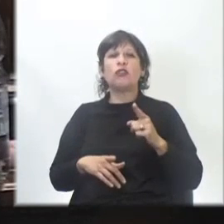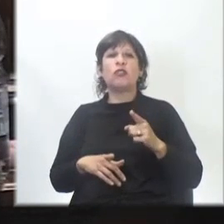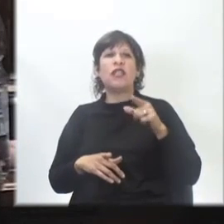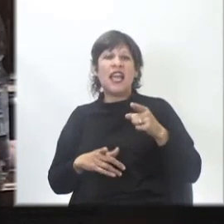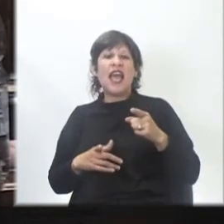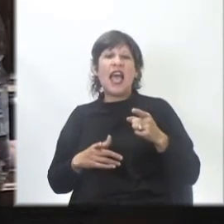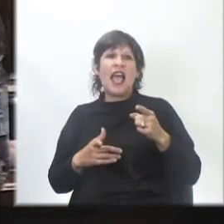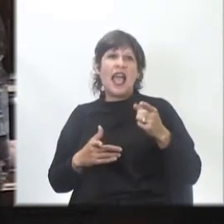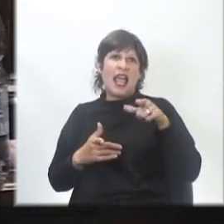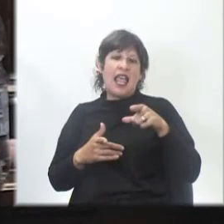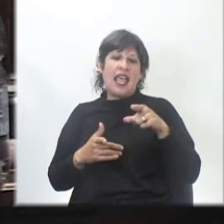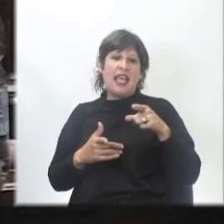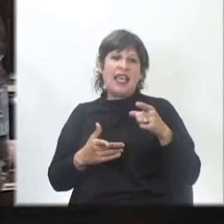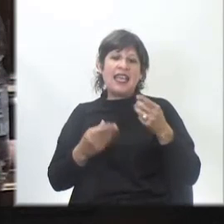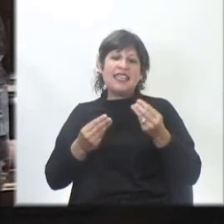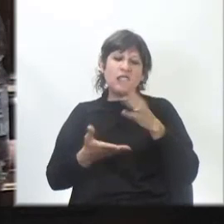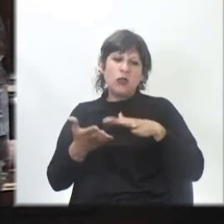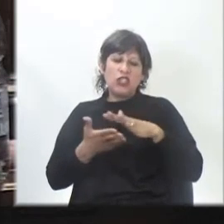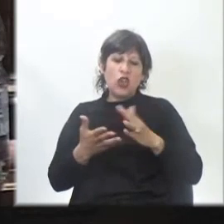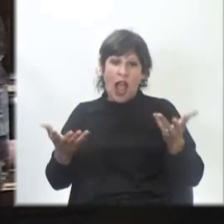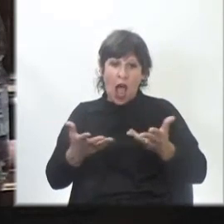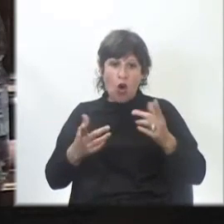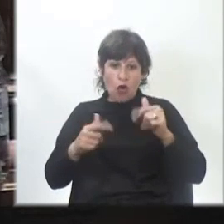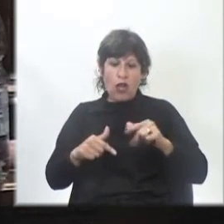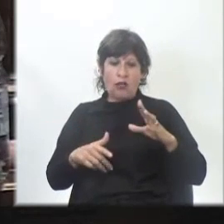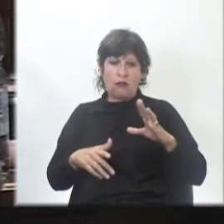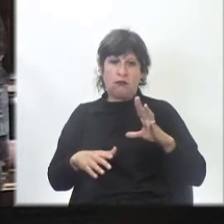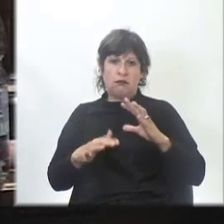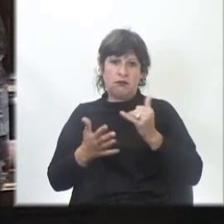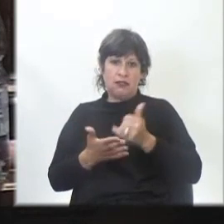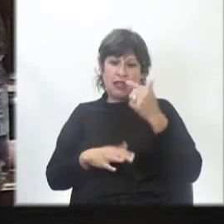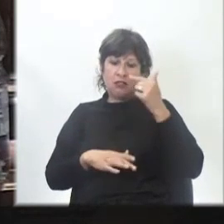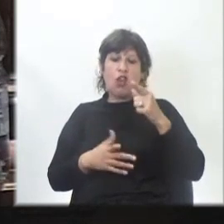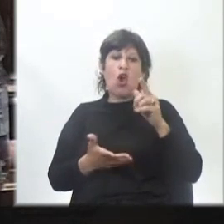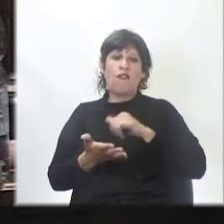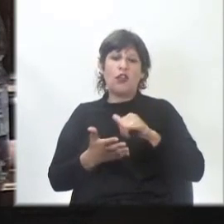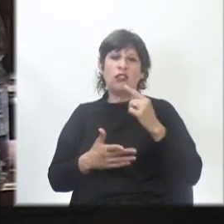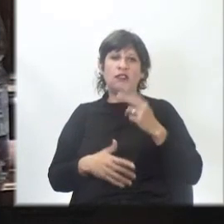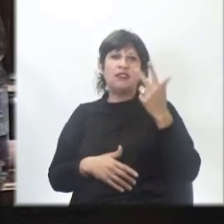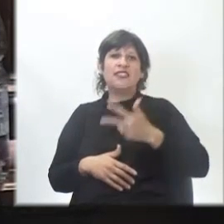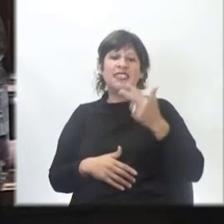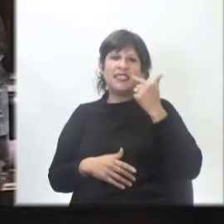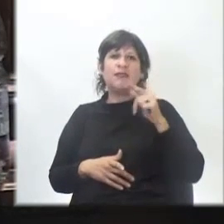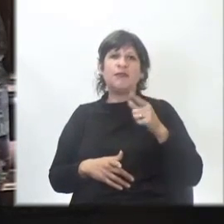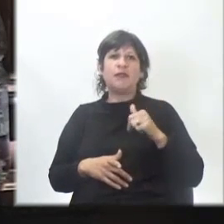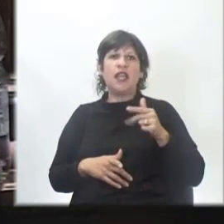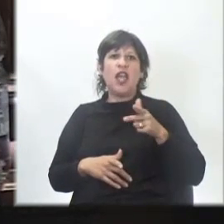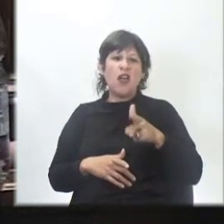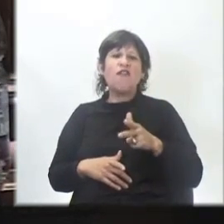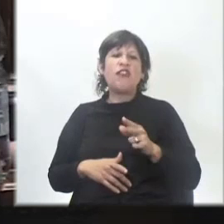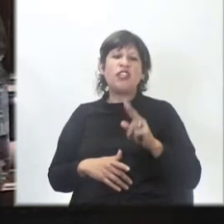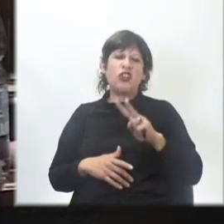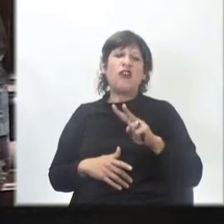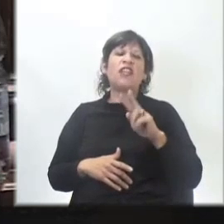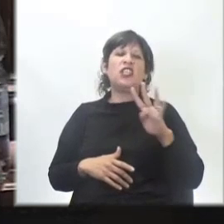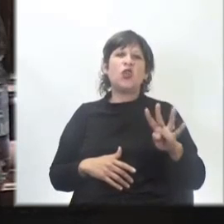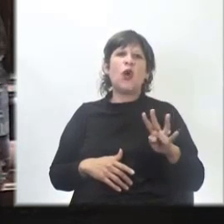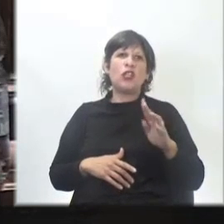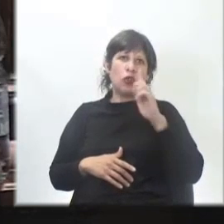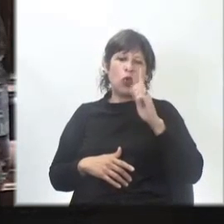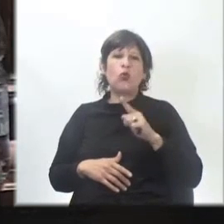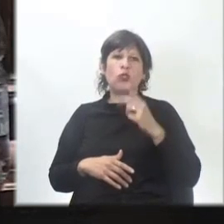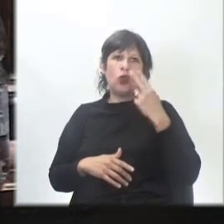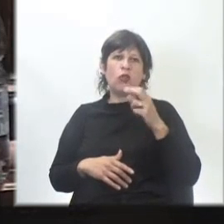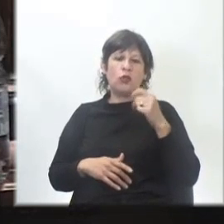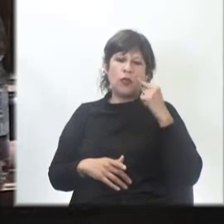se encuentran actualmente los aviones? 13. Habida cuenta que con fecha 24 de junio del 2020, el Tribunal de